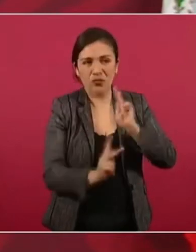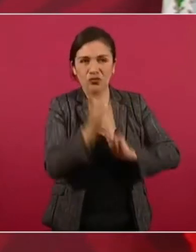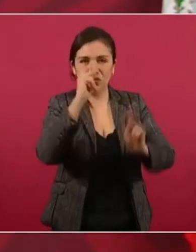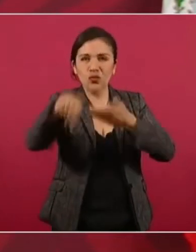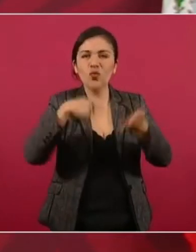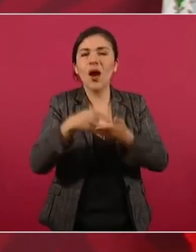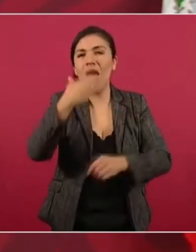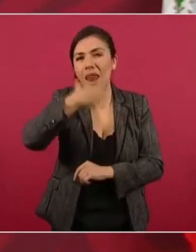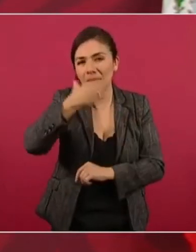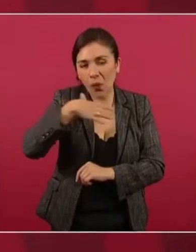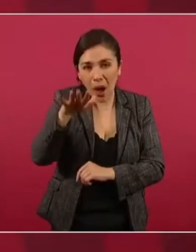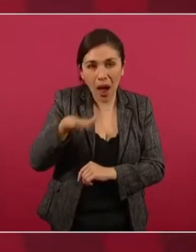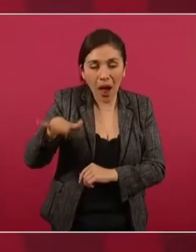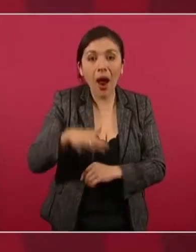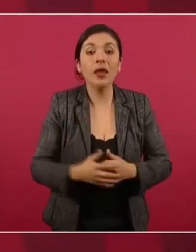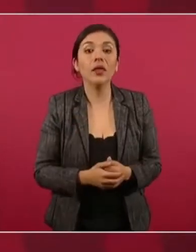Lázaro Cárdenas.